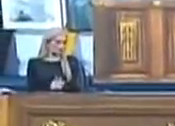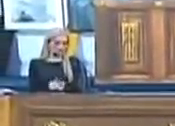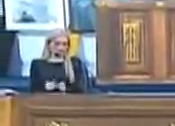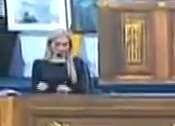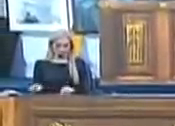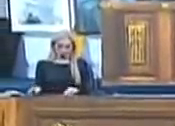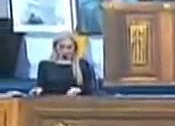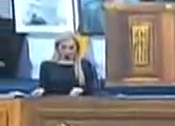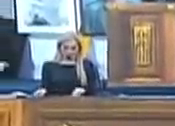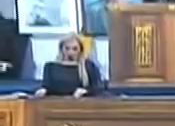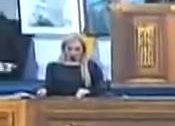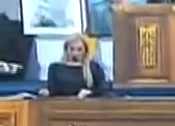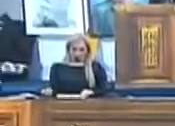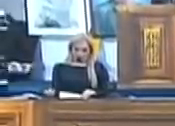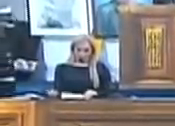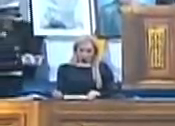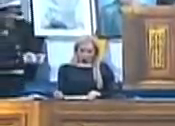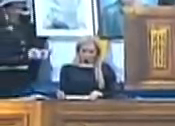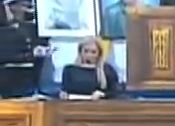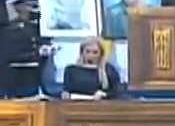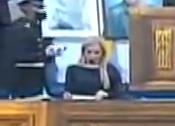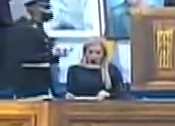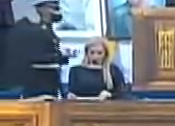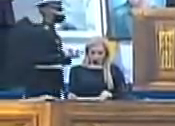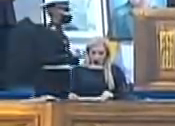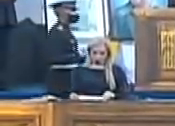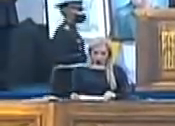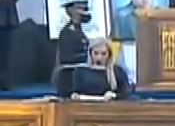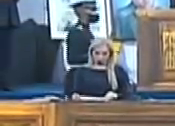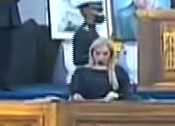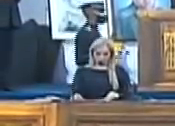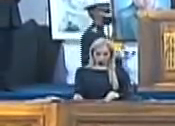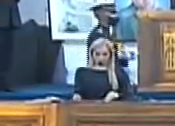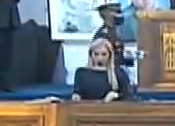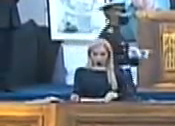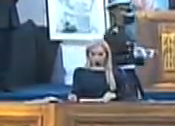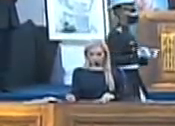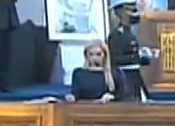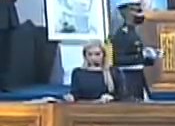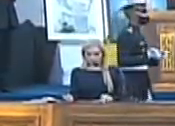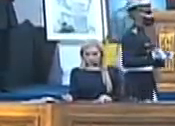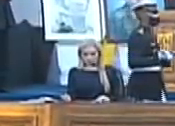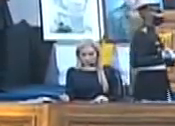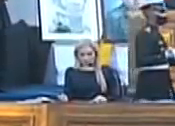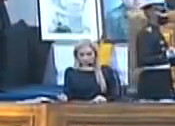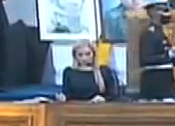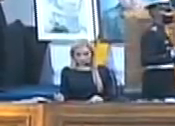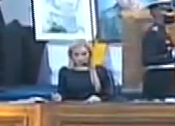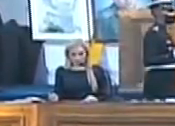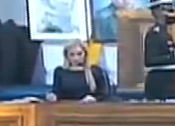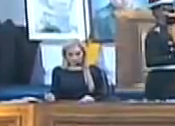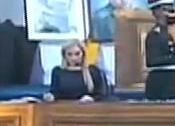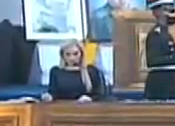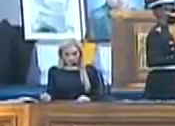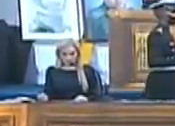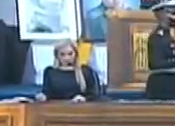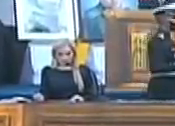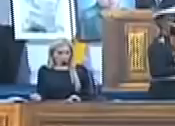hacer en el tiempo futuro quiero desearle a todos y todas